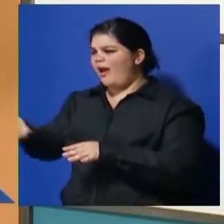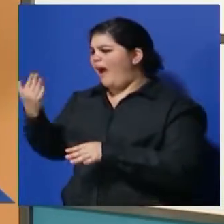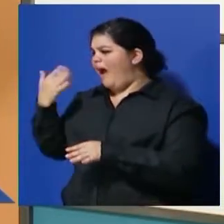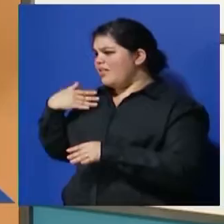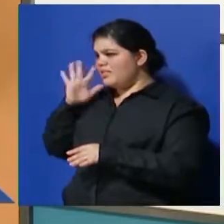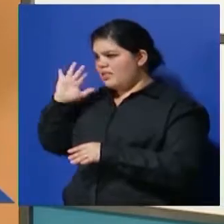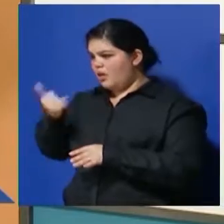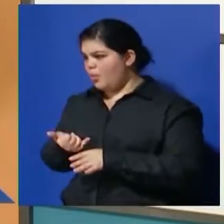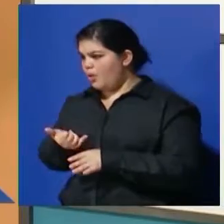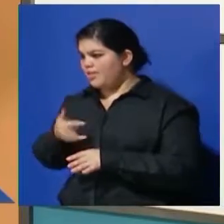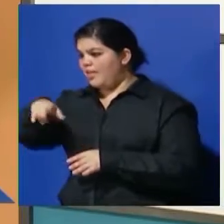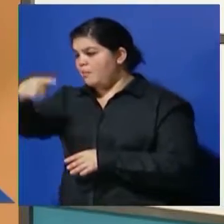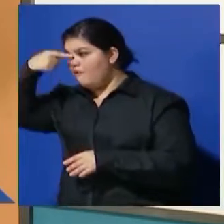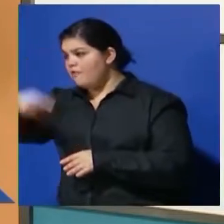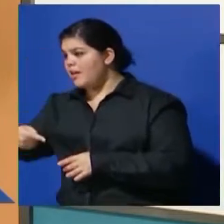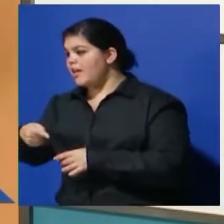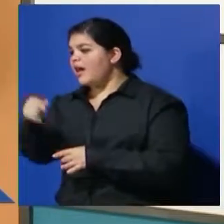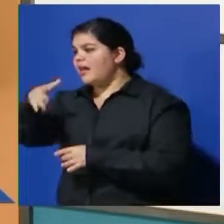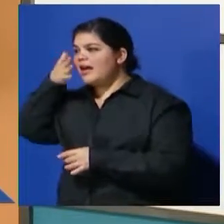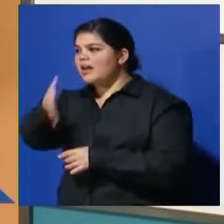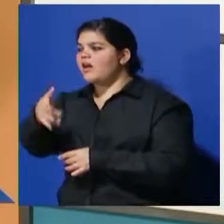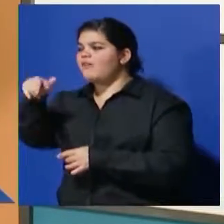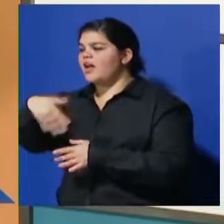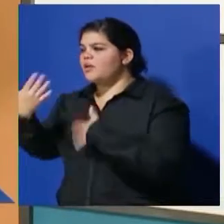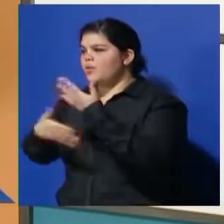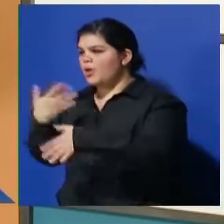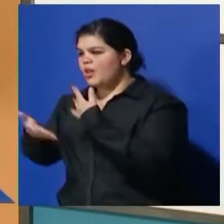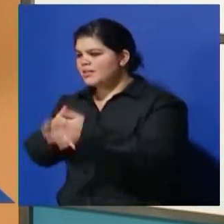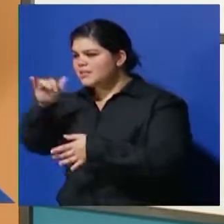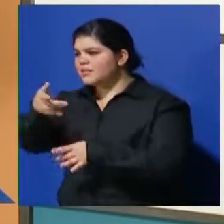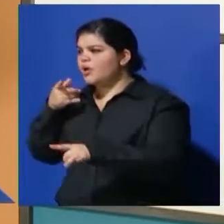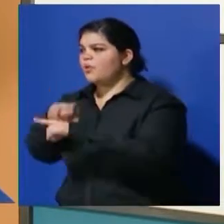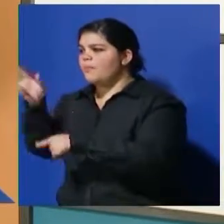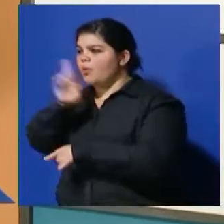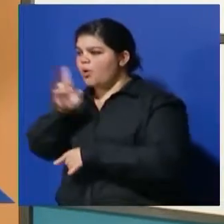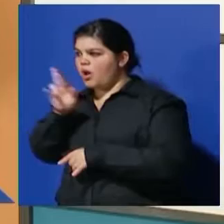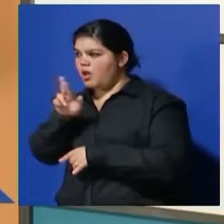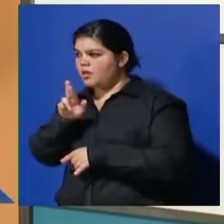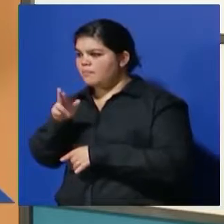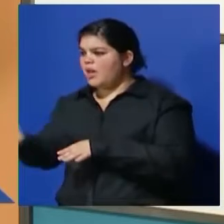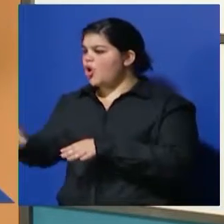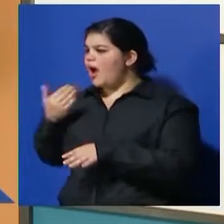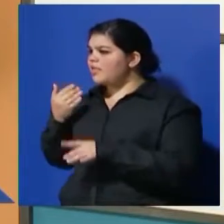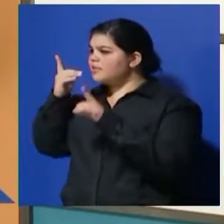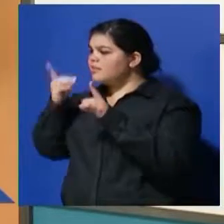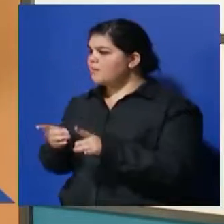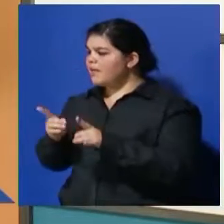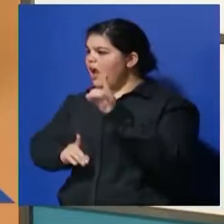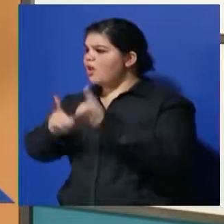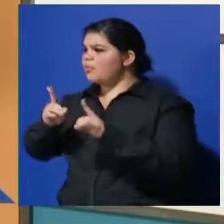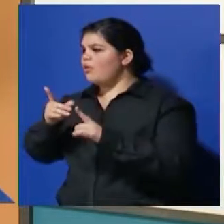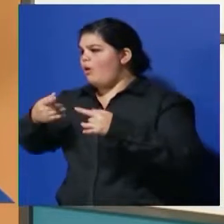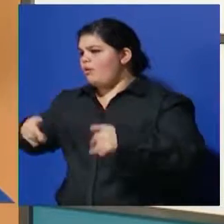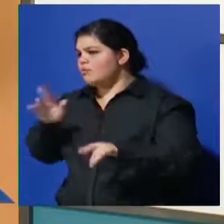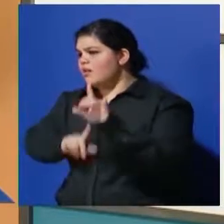y está bien, antes del femicidio quizá hay situaciones de violencia física contra las mujeres, pero mucho antes de esto hay situaciones de machismo que están instalados en la